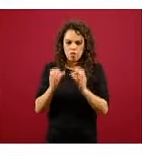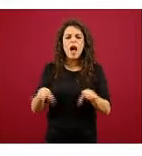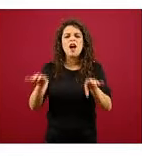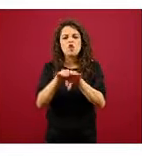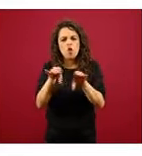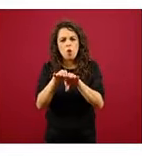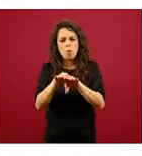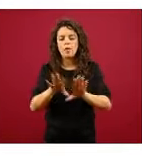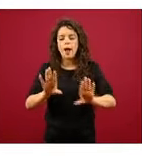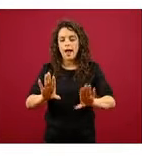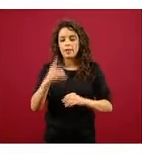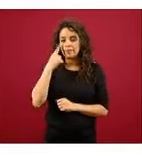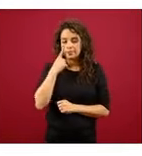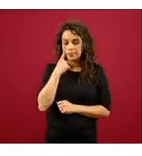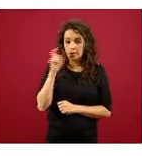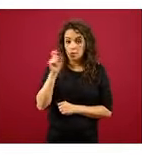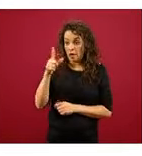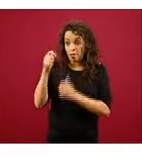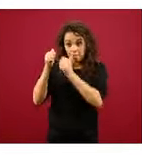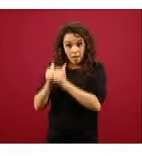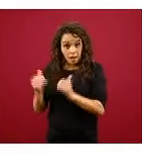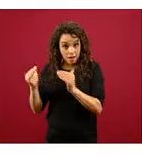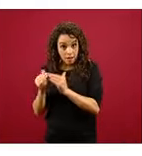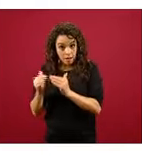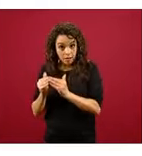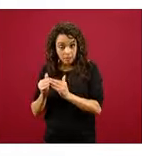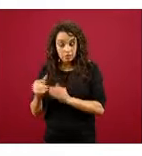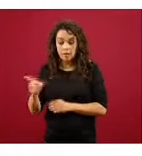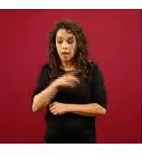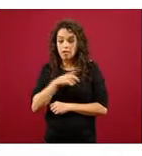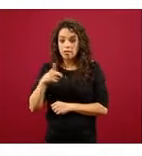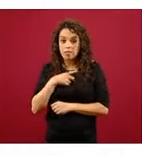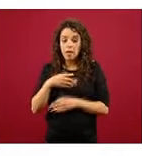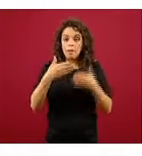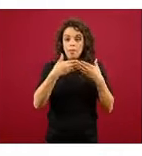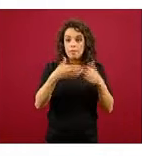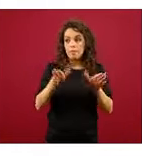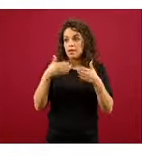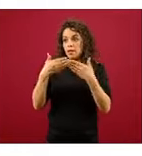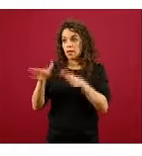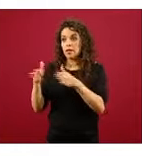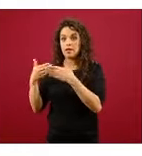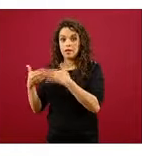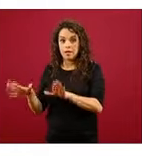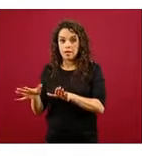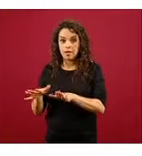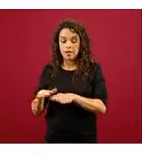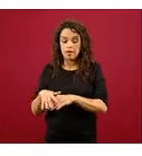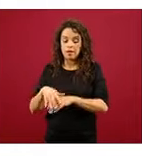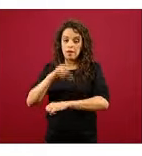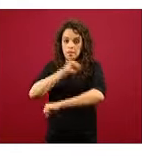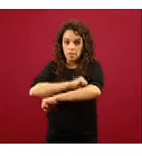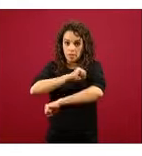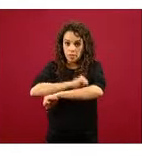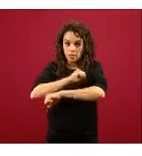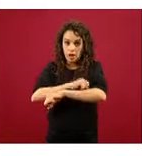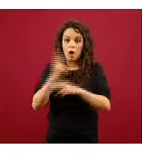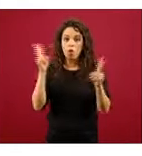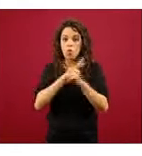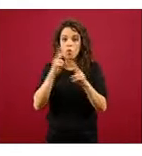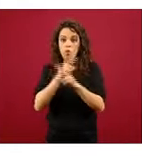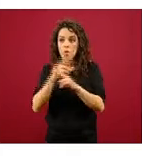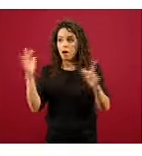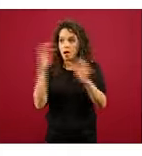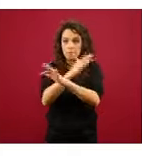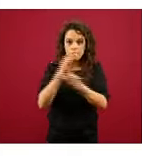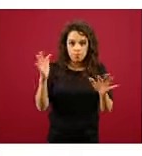casa lo ideal es ventilar los espacios y además permitir la entrada del sol. Entonces, además